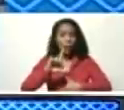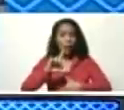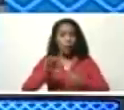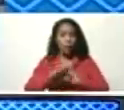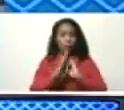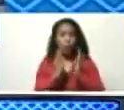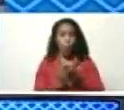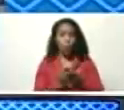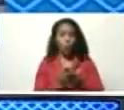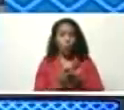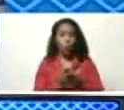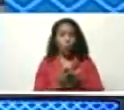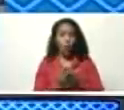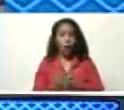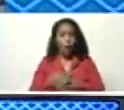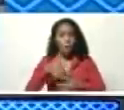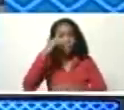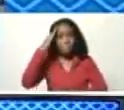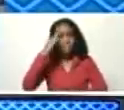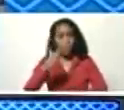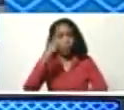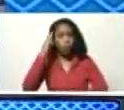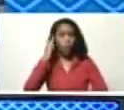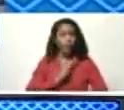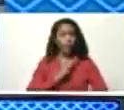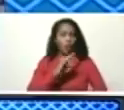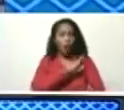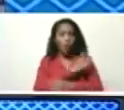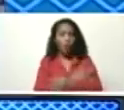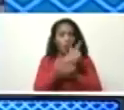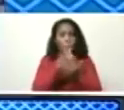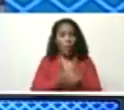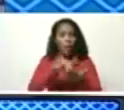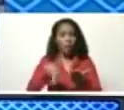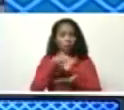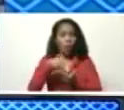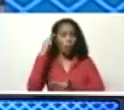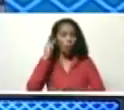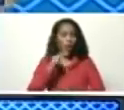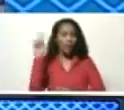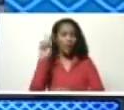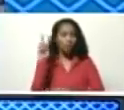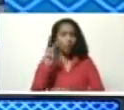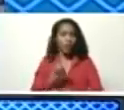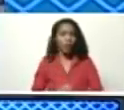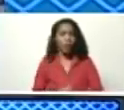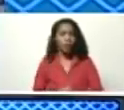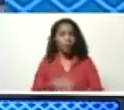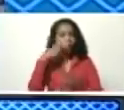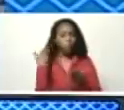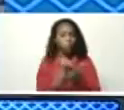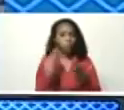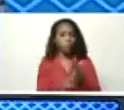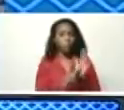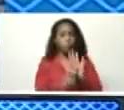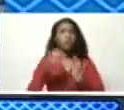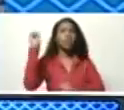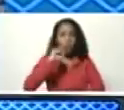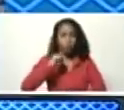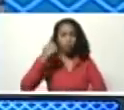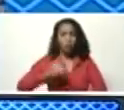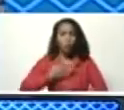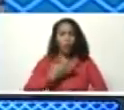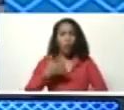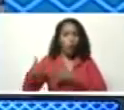mundo: el ejército bolivariano, la Fuerza Armada Nacional Bolivariana de Venezuela ha demostrado que sí se puede